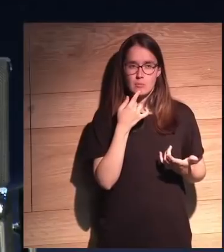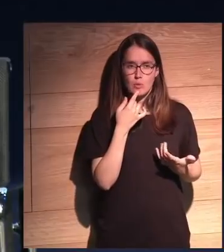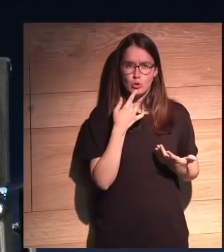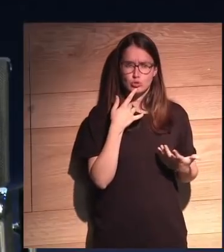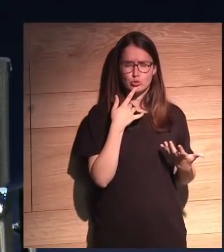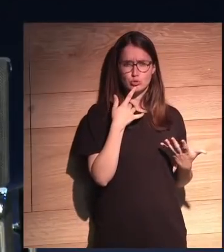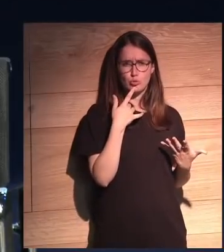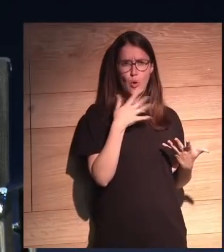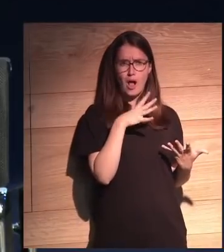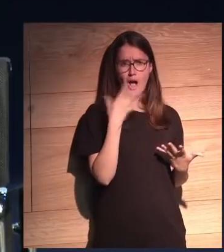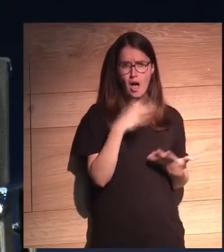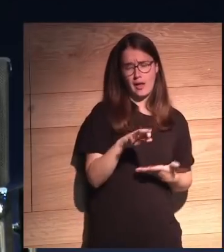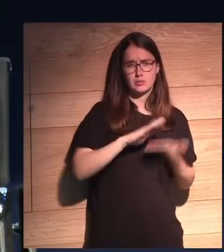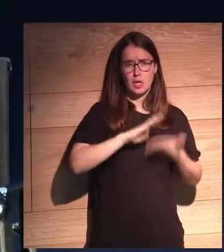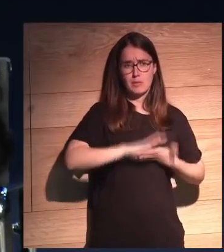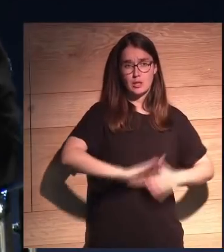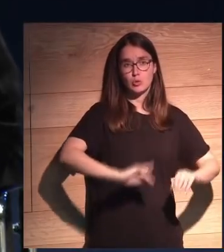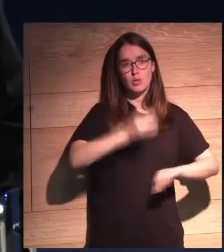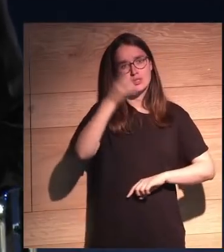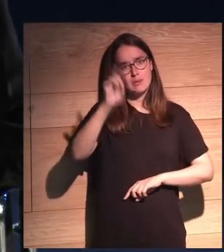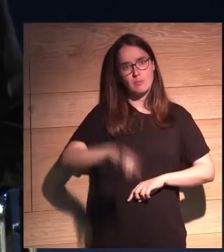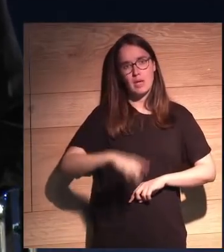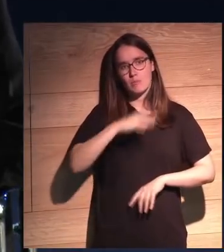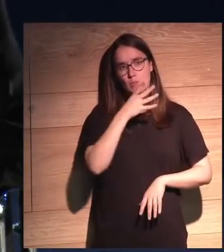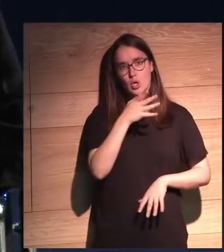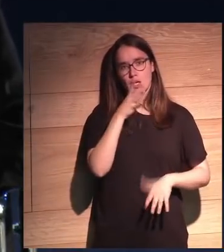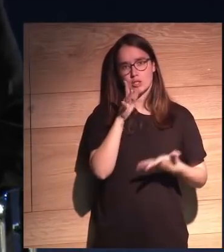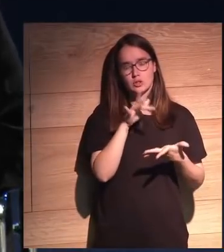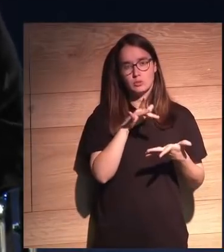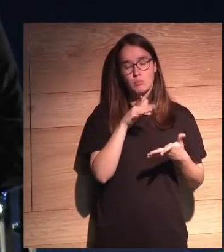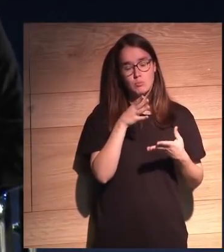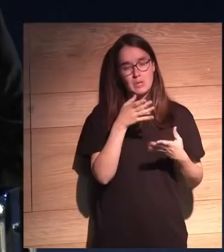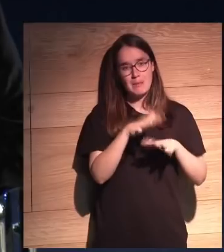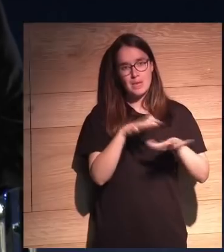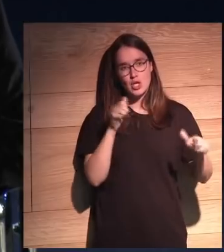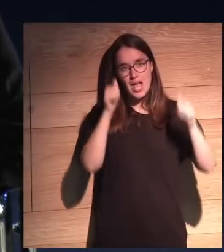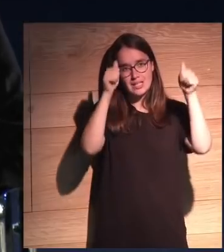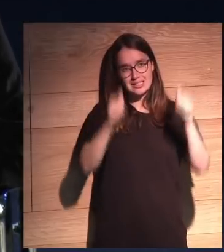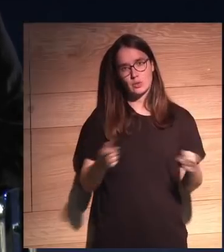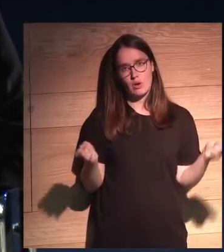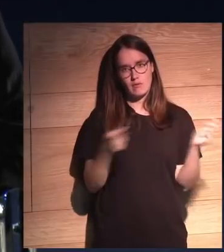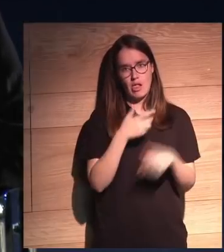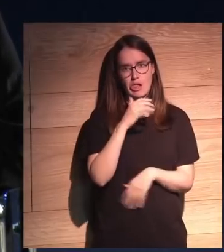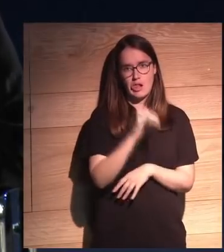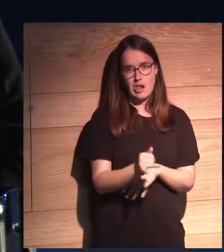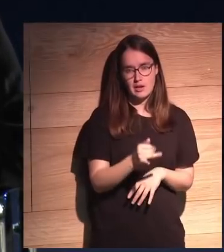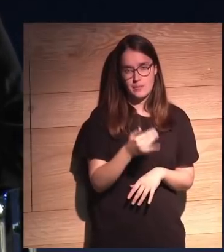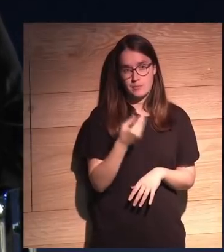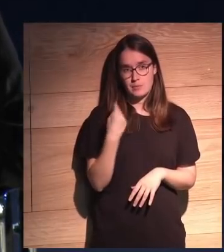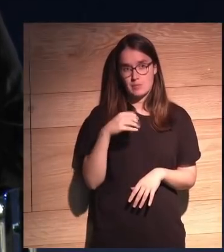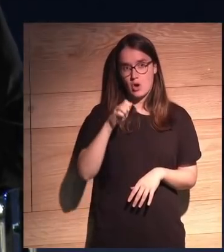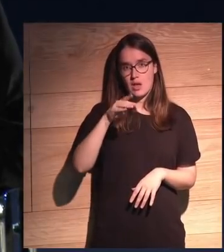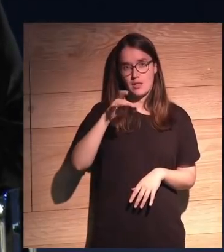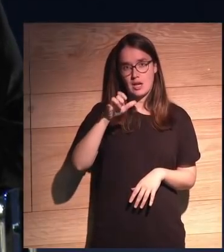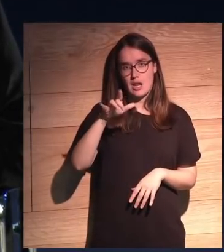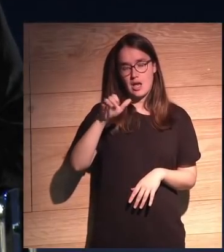genio, por su talento, por su capacidad, pero también porque tenían, muchas de ellas, el título oficial, como Adélaïde